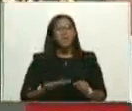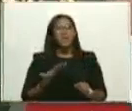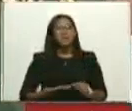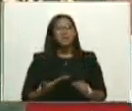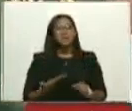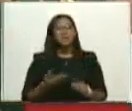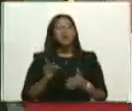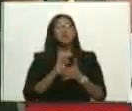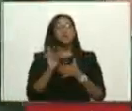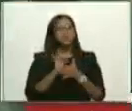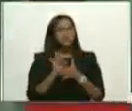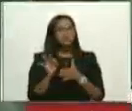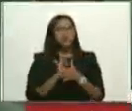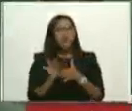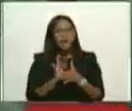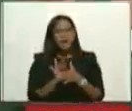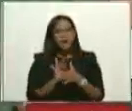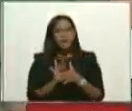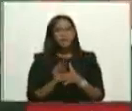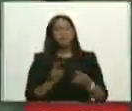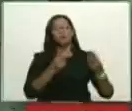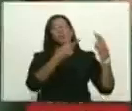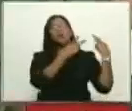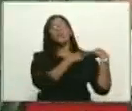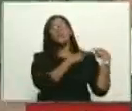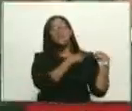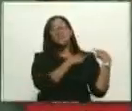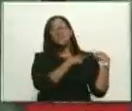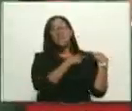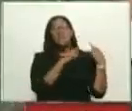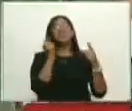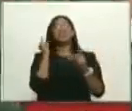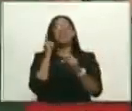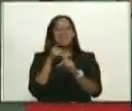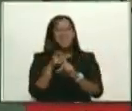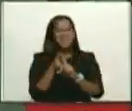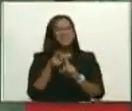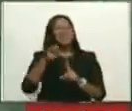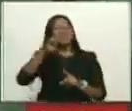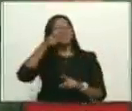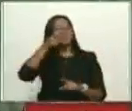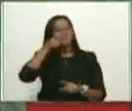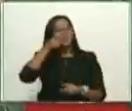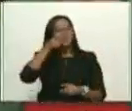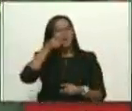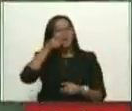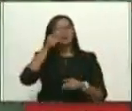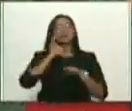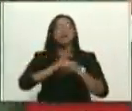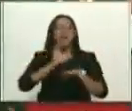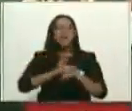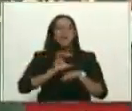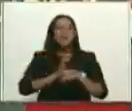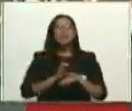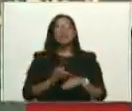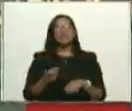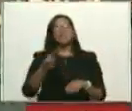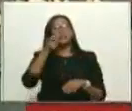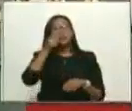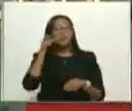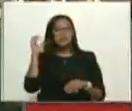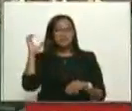importantes funcionarios con responsabilidades directas de la seguridad ciudadana y de la seguridad del